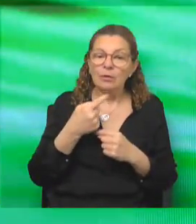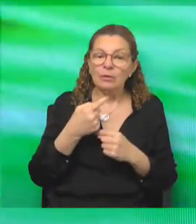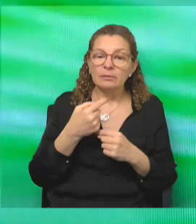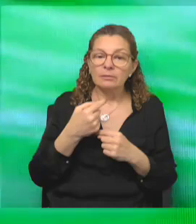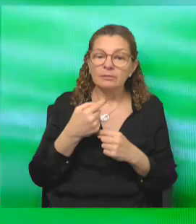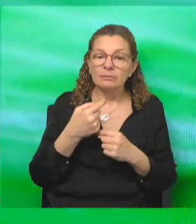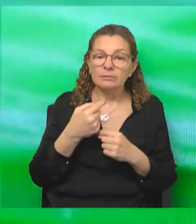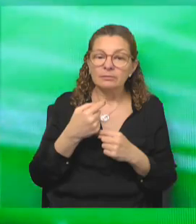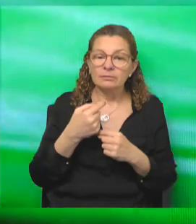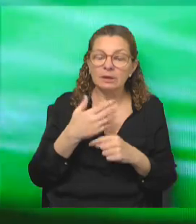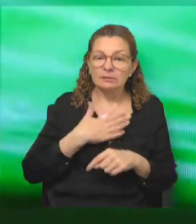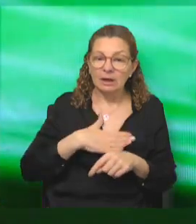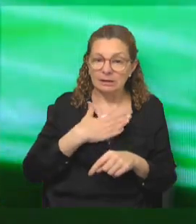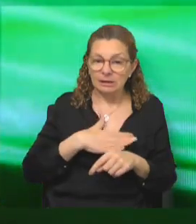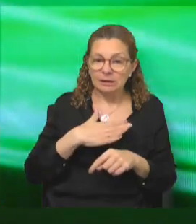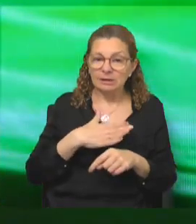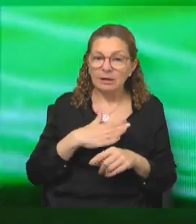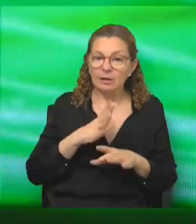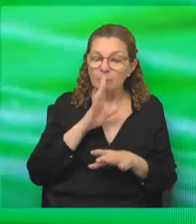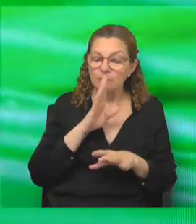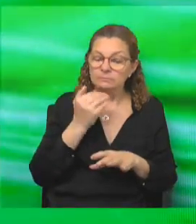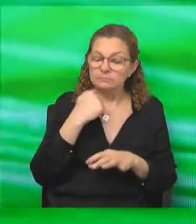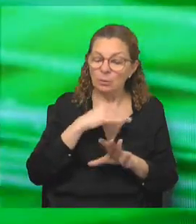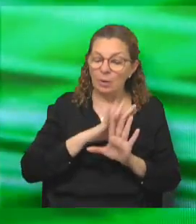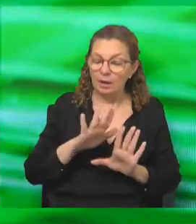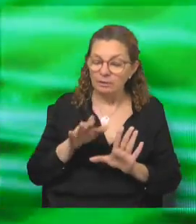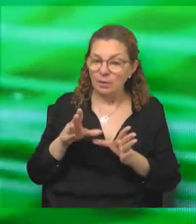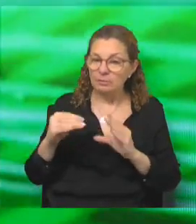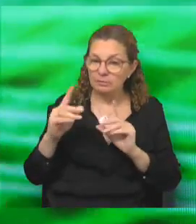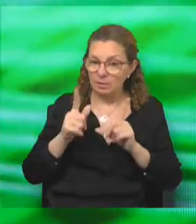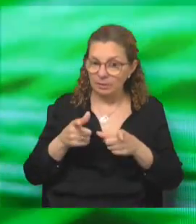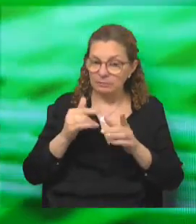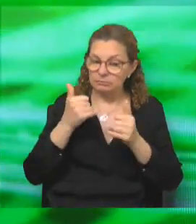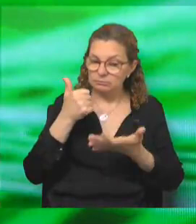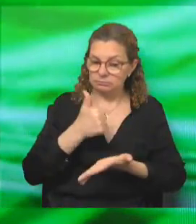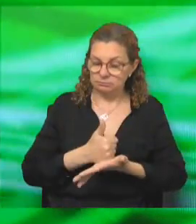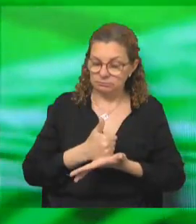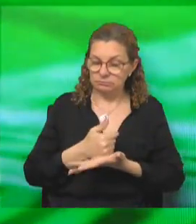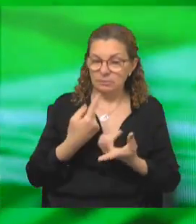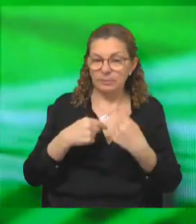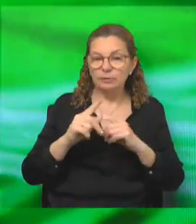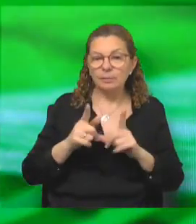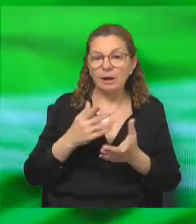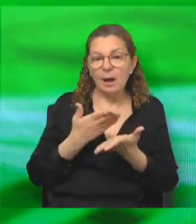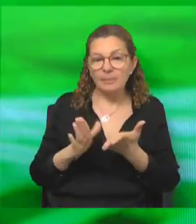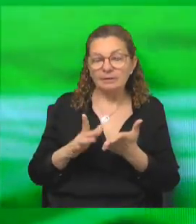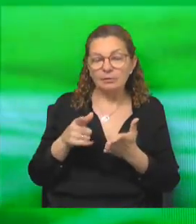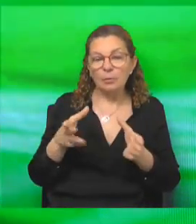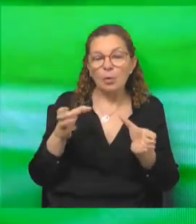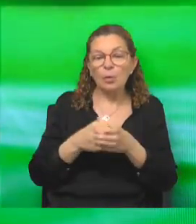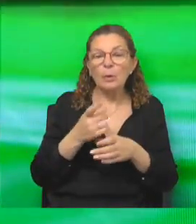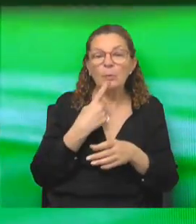con con tranquilidad con reserva también con firmeza y y y por otro lado también somos un